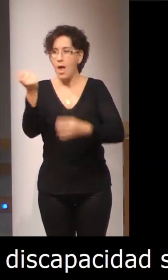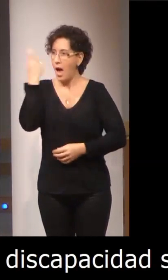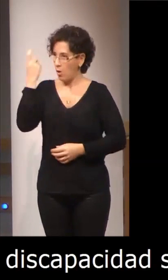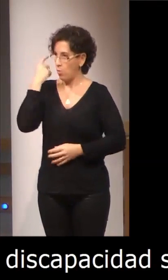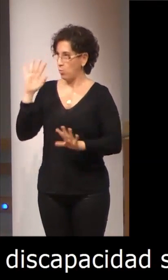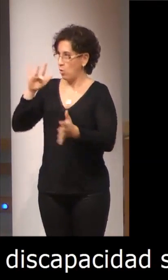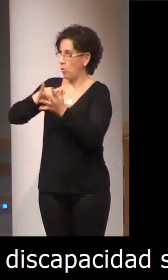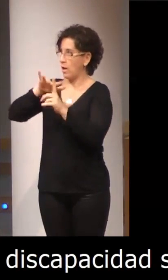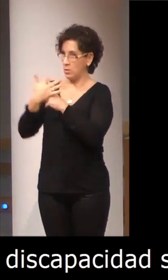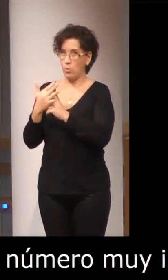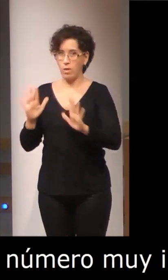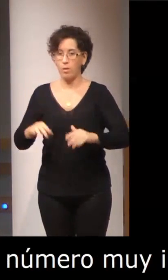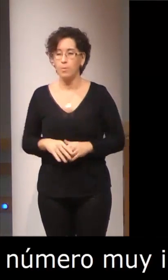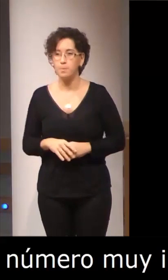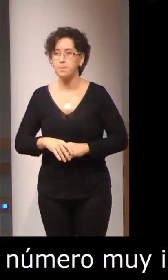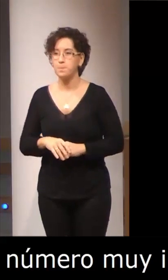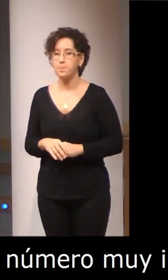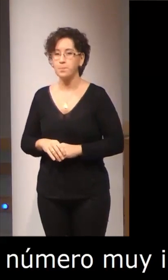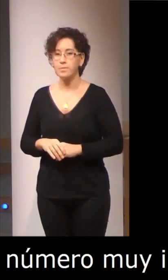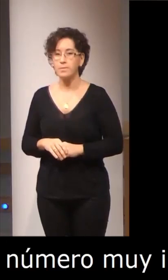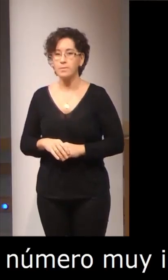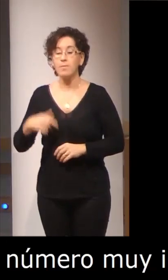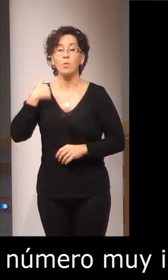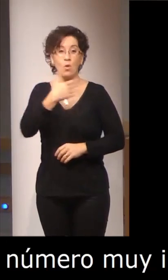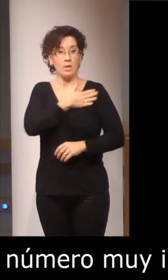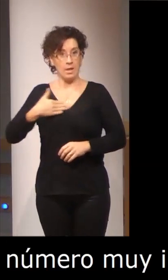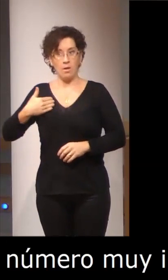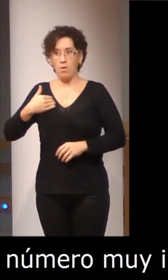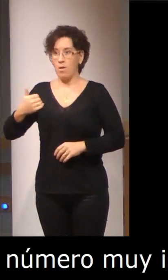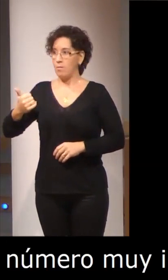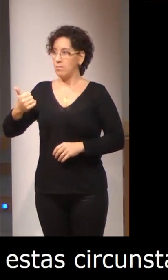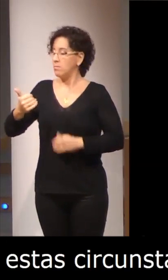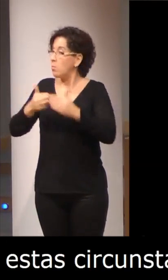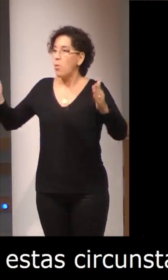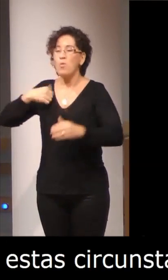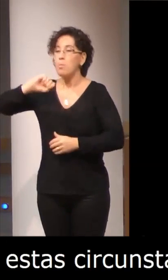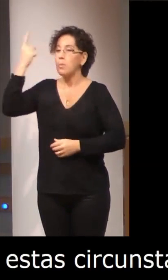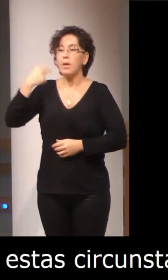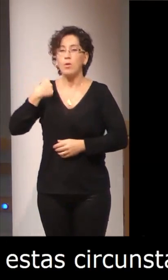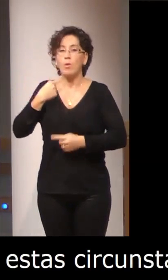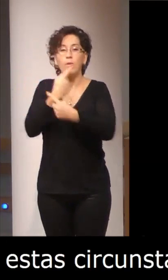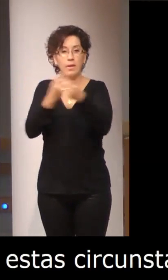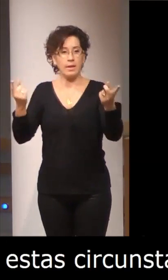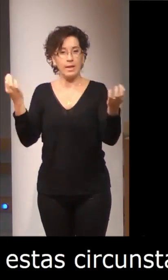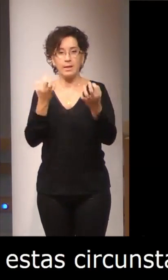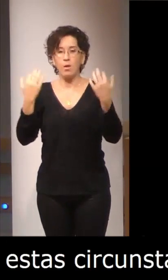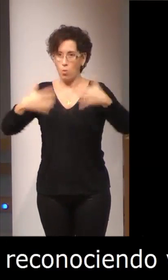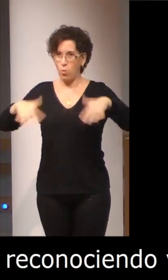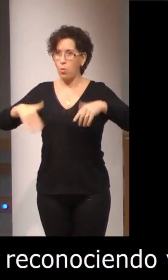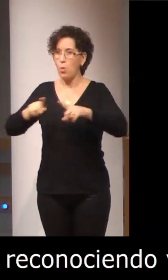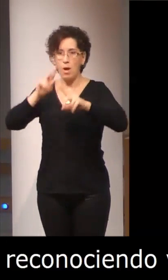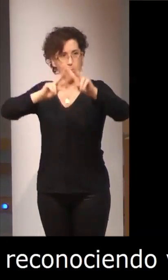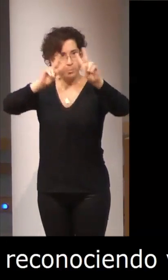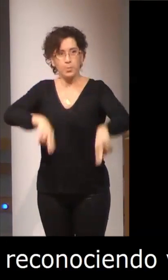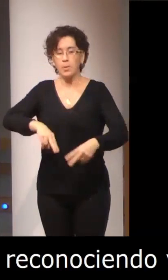circunstancia. Yo quiero empezar reconociendo, y lo haré a lo largo de toda mi presentación, el servicio, el valor